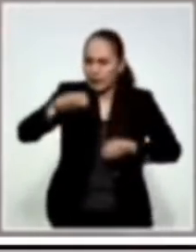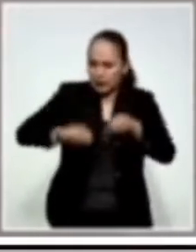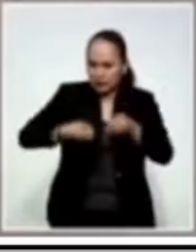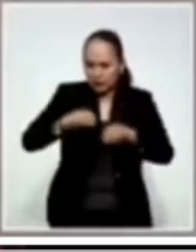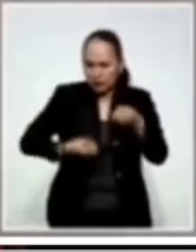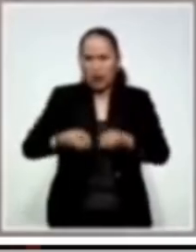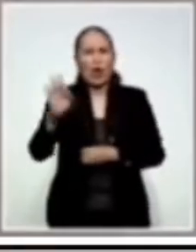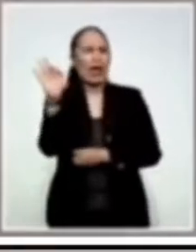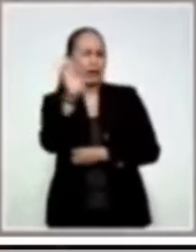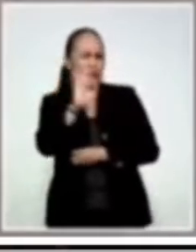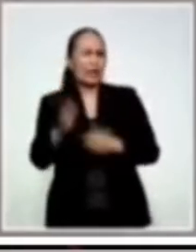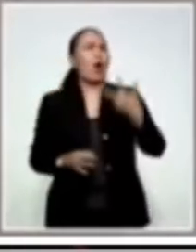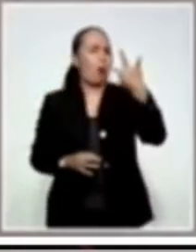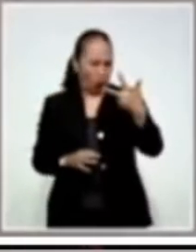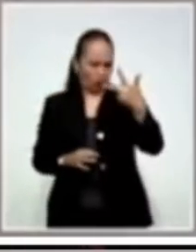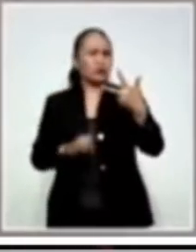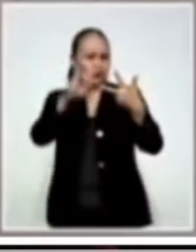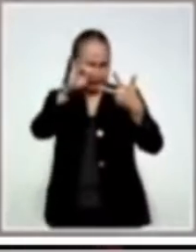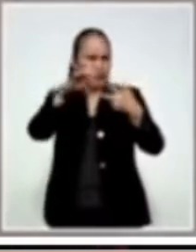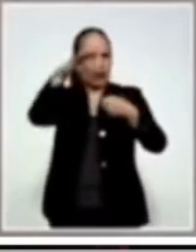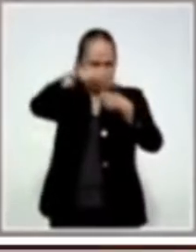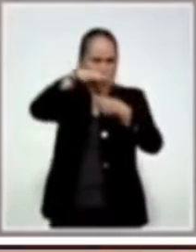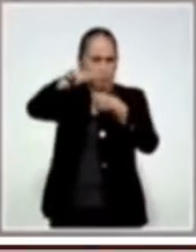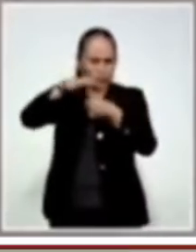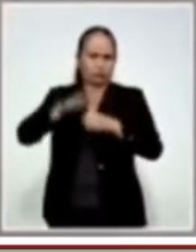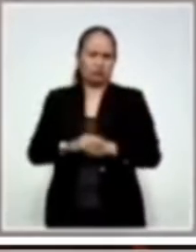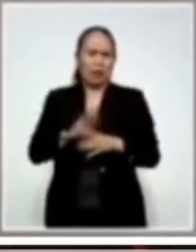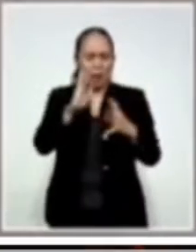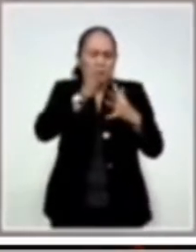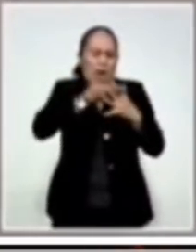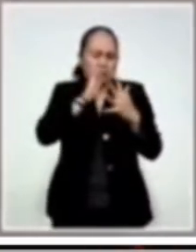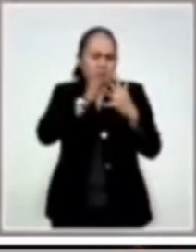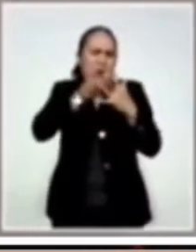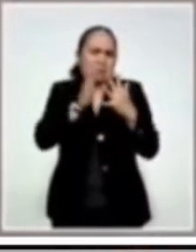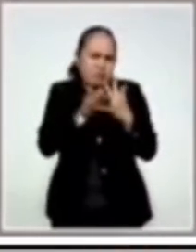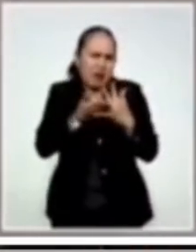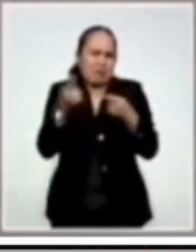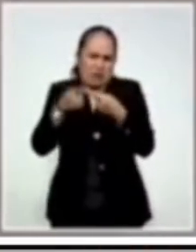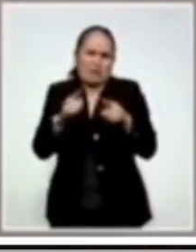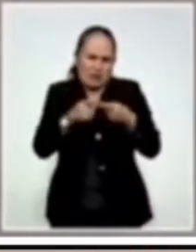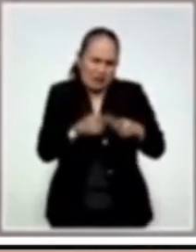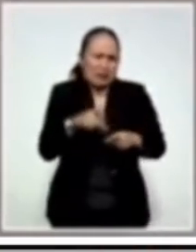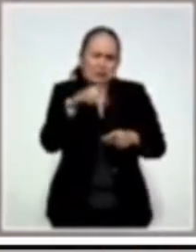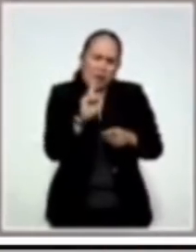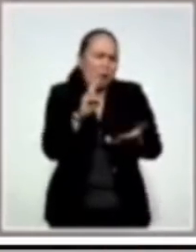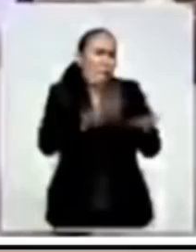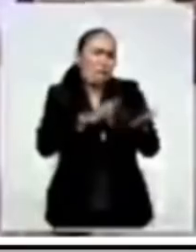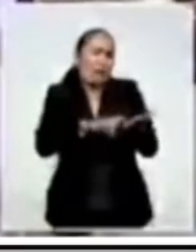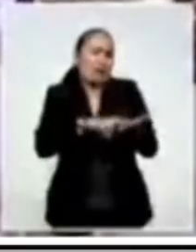quizás había los 8 votos, porque si bien eran apartados distintos, pues habían votado por la invalidez.